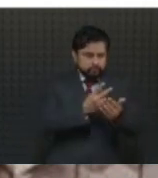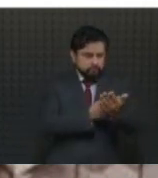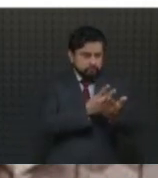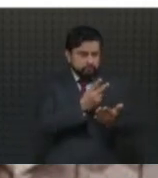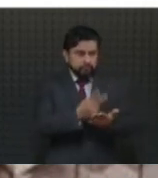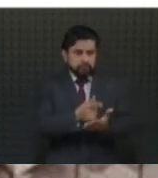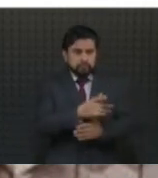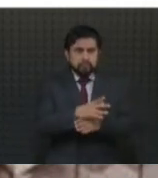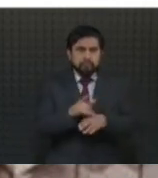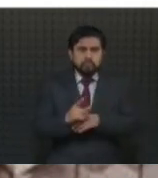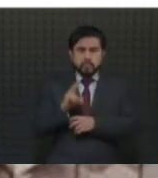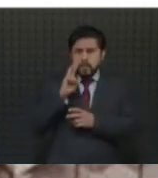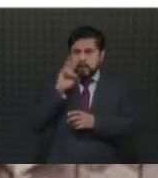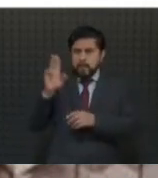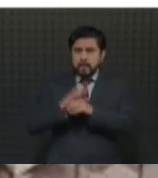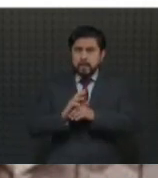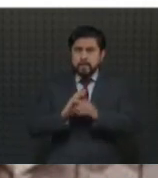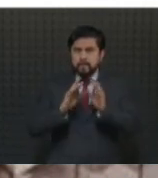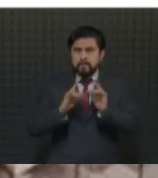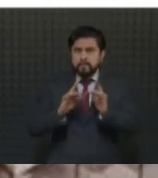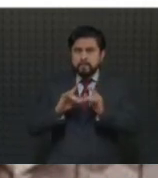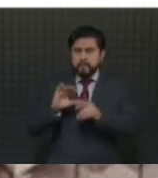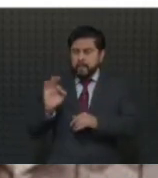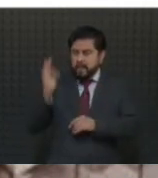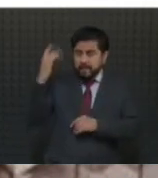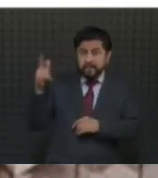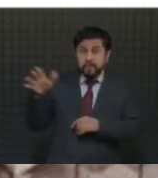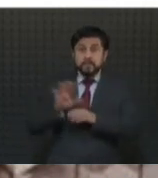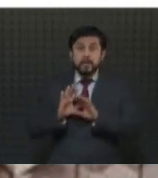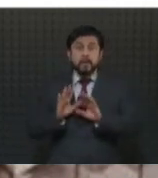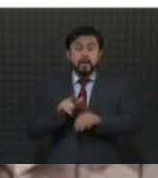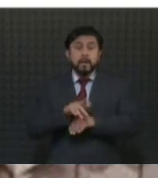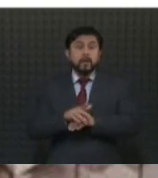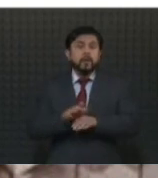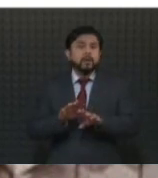en el Landscape Design de París como en el